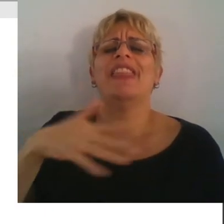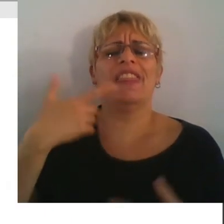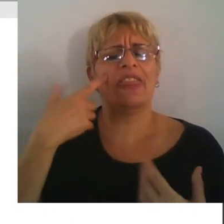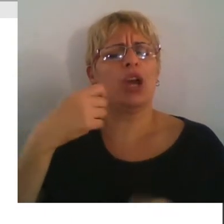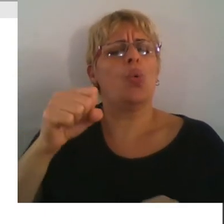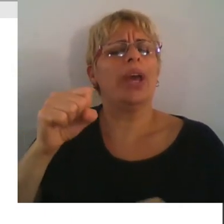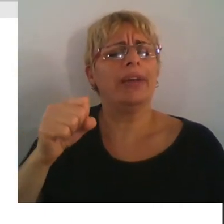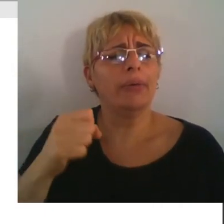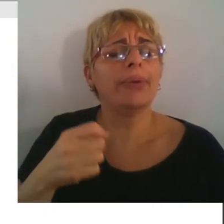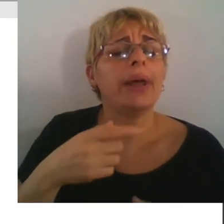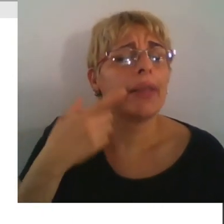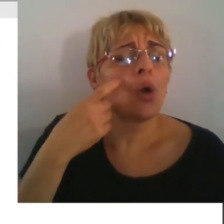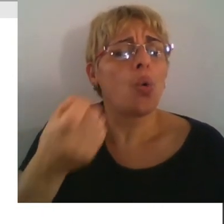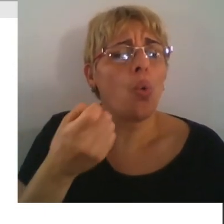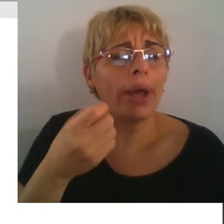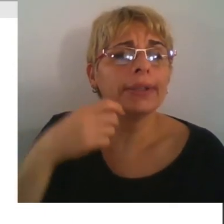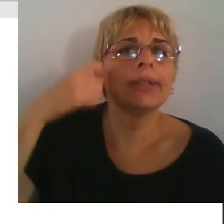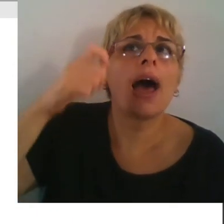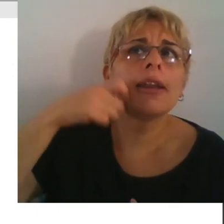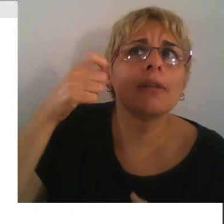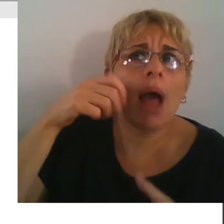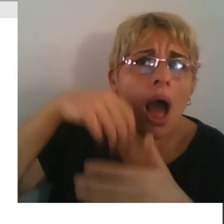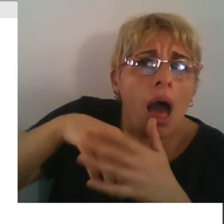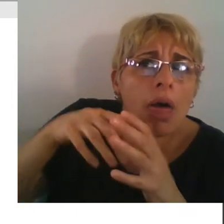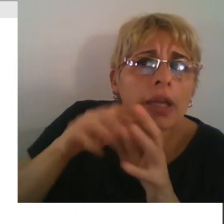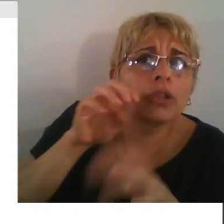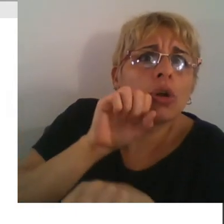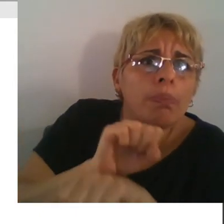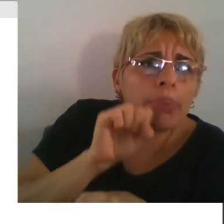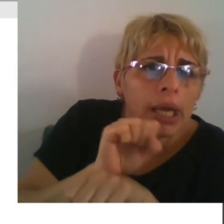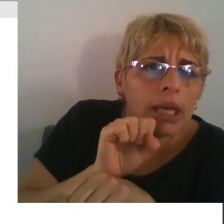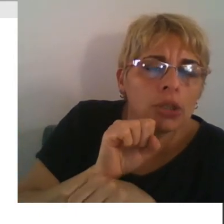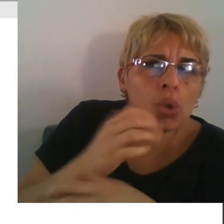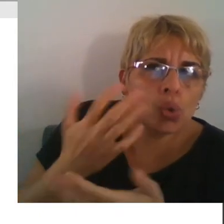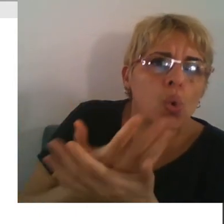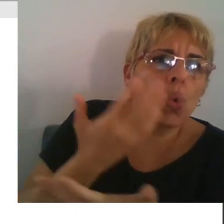hombres entiendan lo que sufre un animal en el circo.